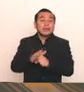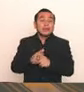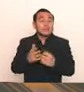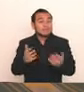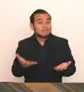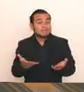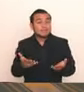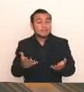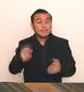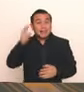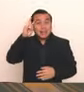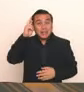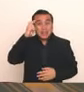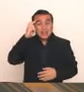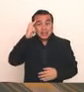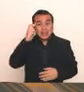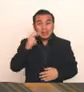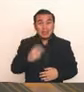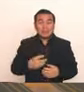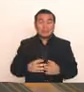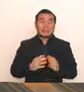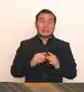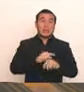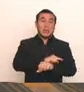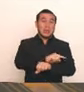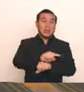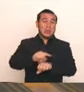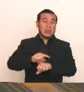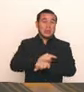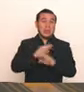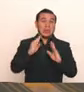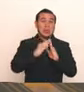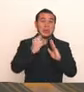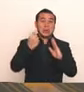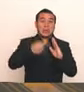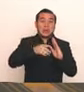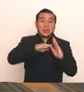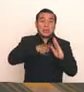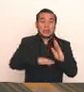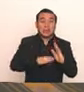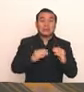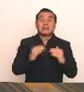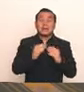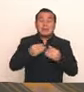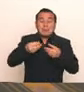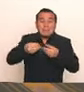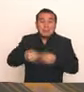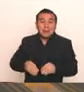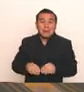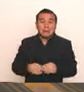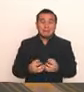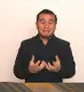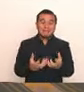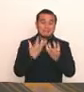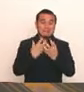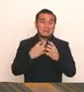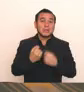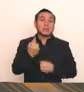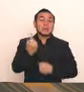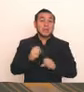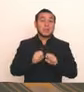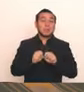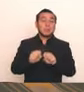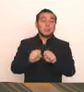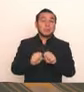países luego de largas y estrictas cuarentenas luego de destruir sus economías luego de perder decenas de miles de personas han logrado